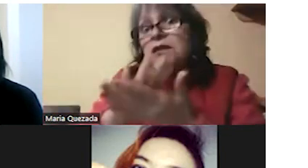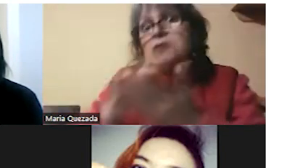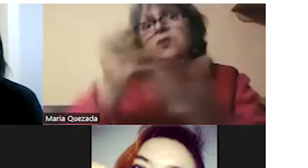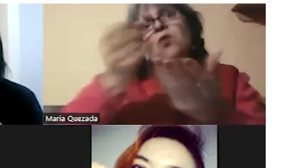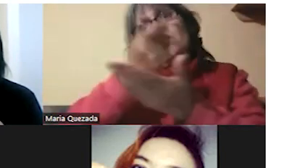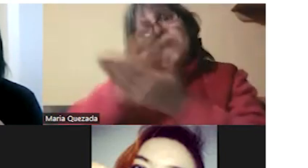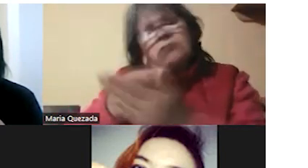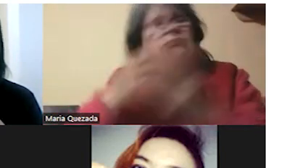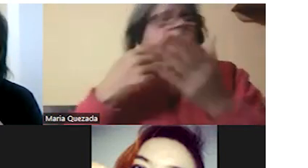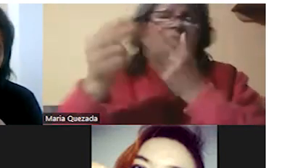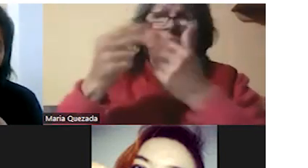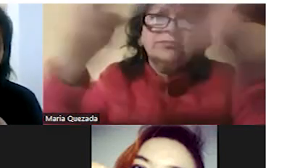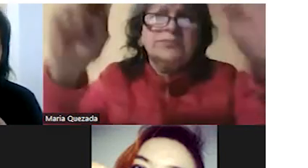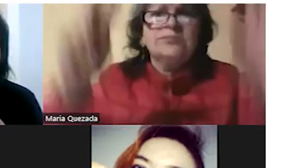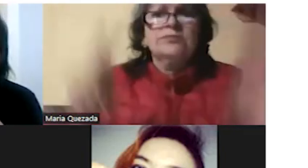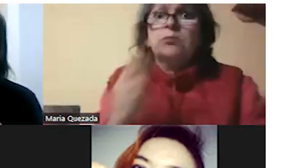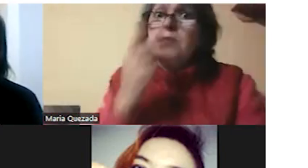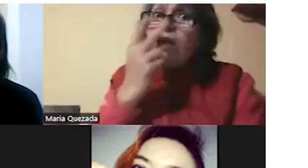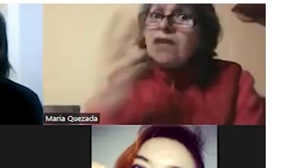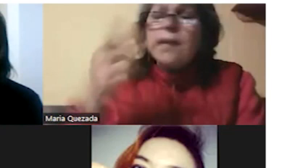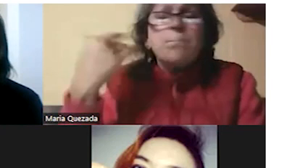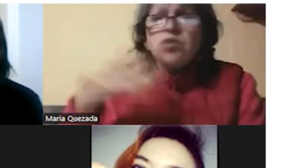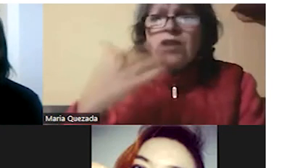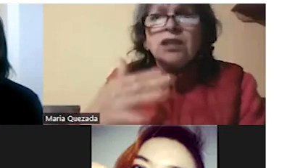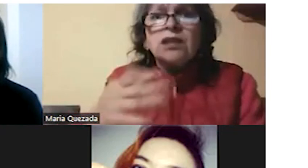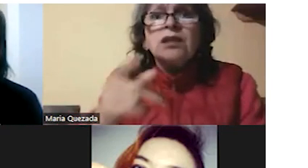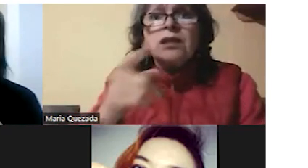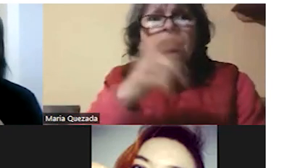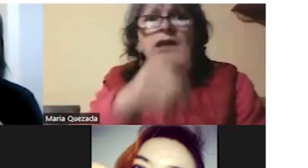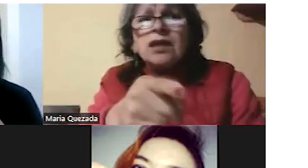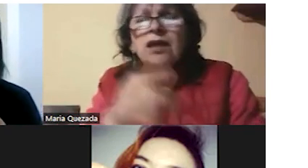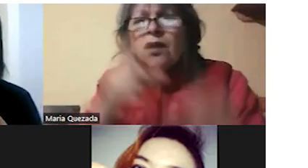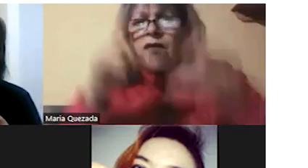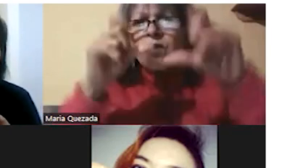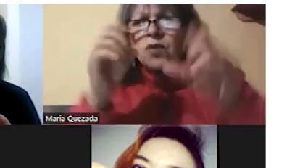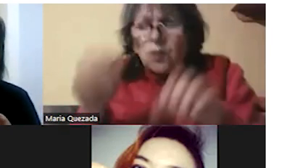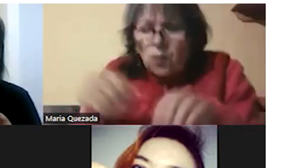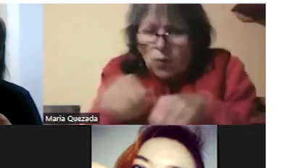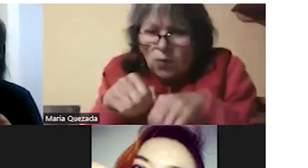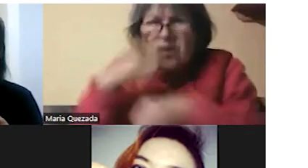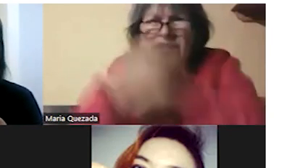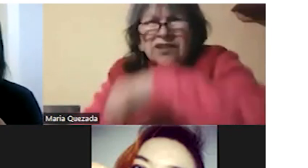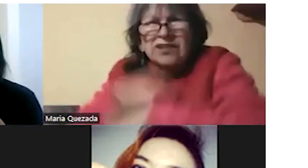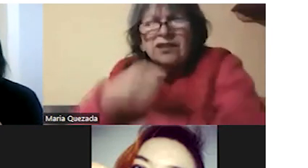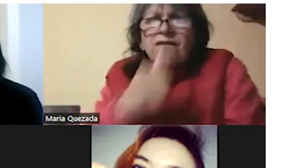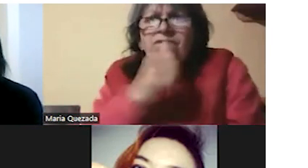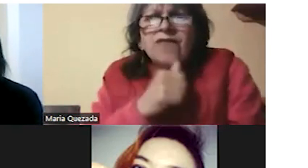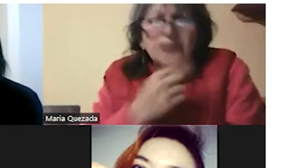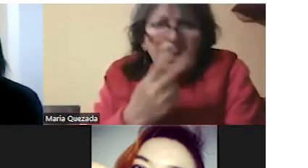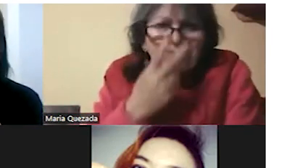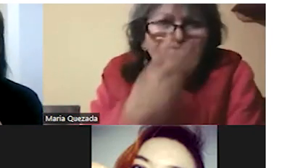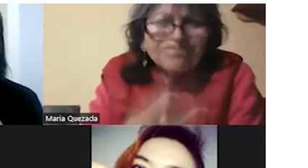turismo, para que que se masifique, para que llegue a todas las personas, para que puedan verlo, porque